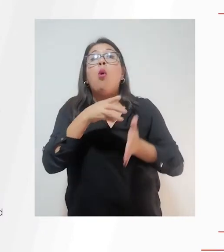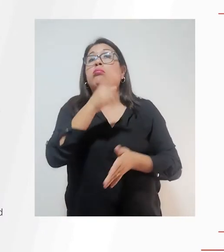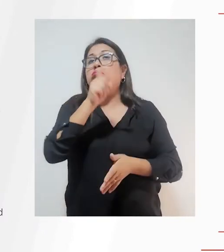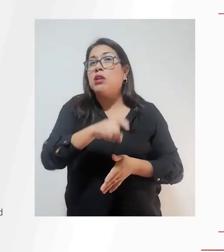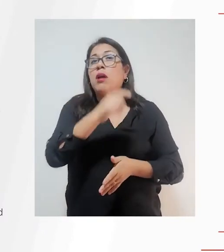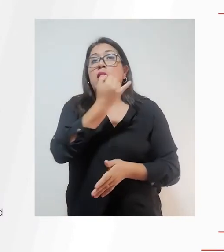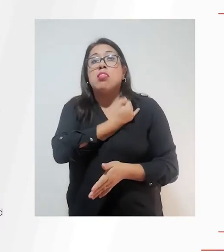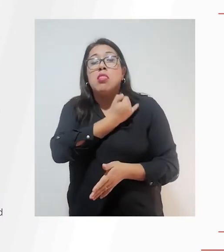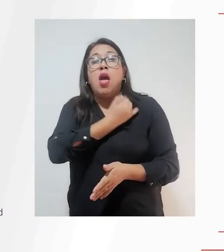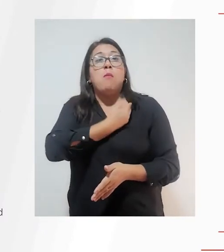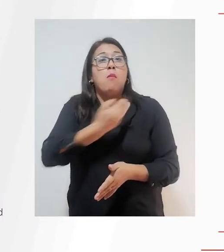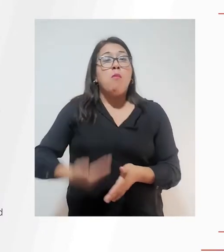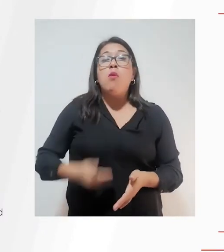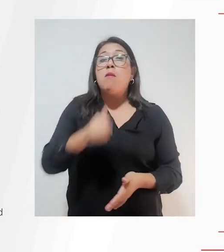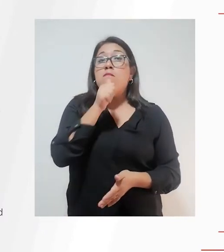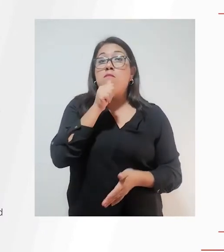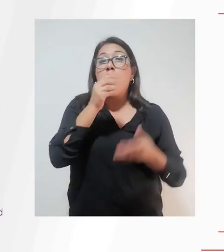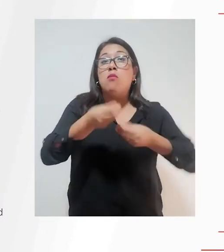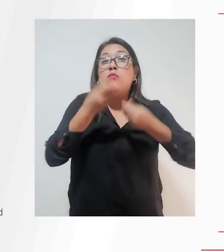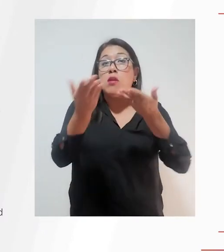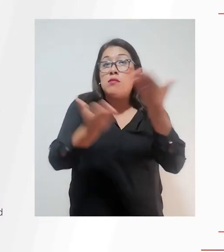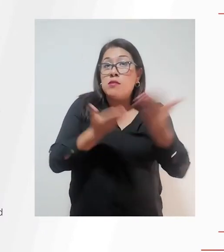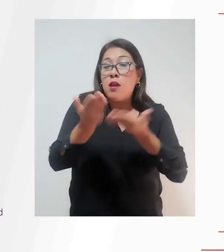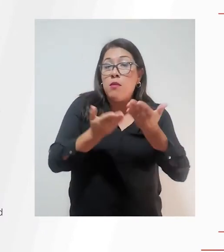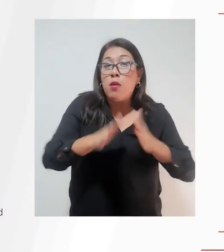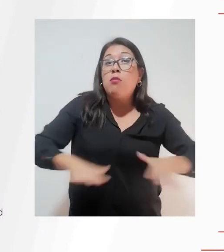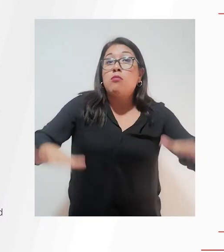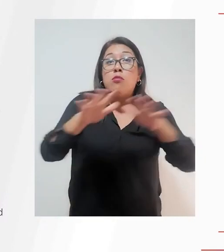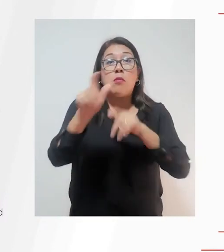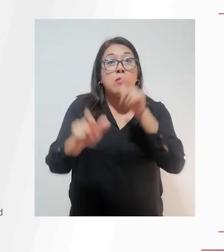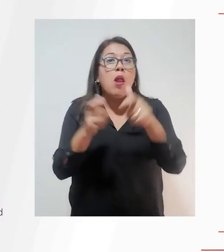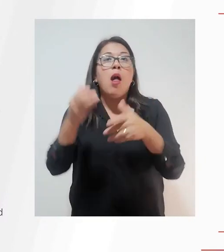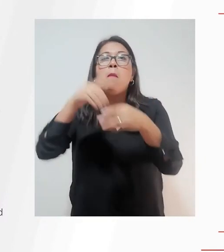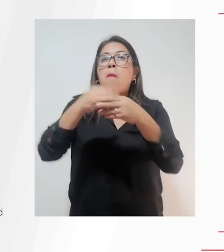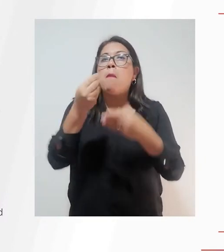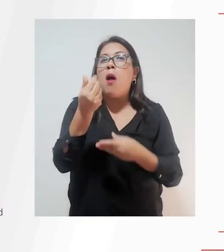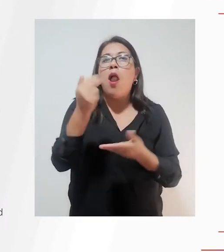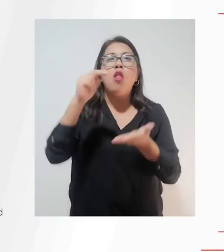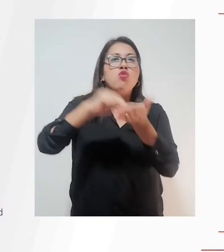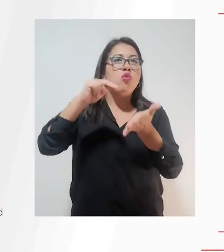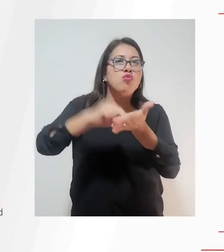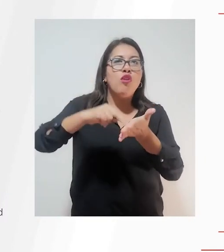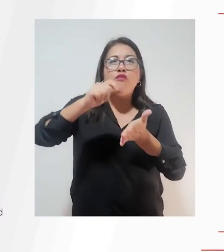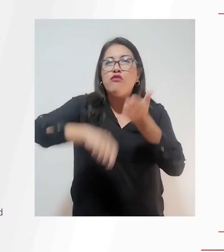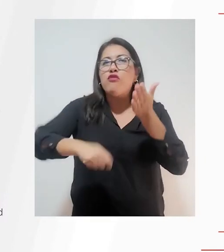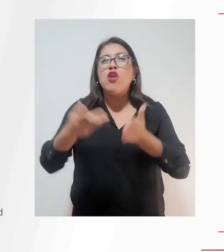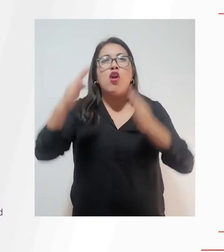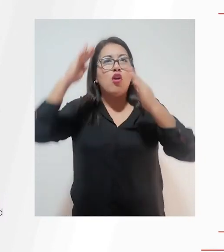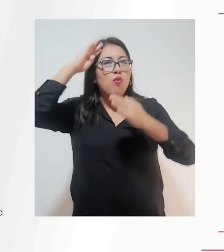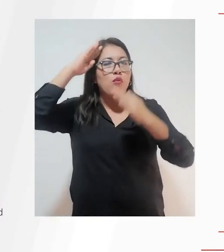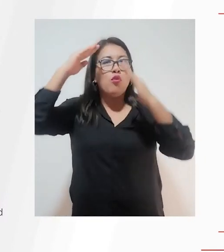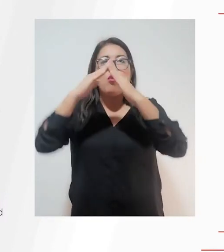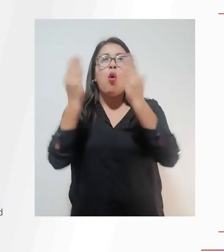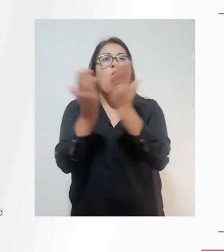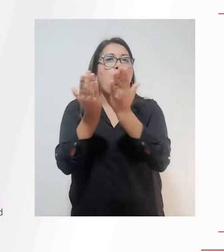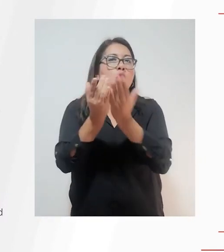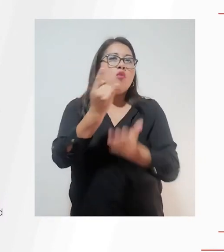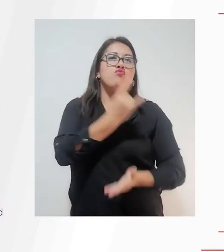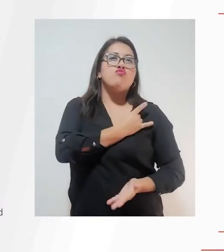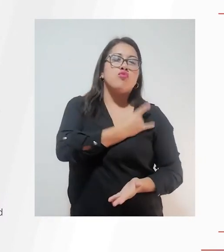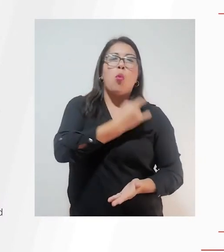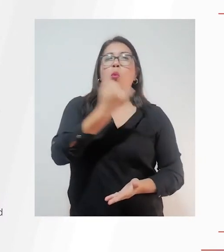de cumplir las entidades públicas y privadas que brindan servicios públicos, como los bancos, notarías, comisarías,